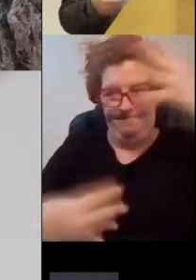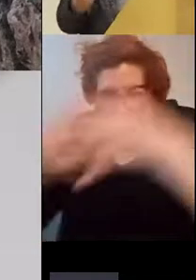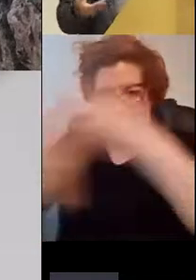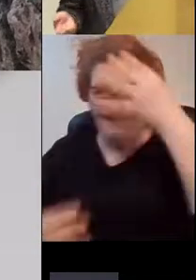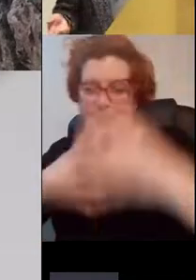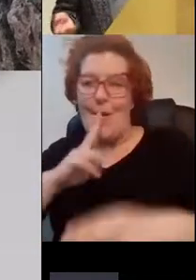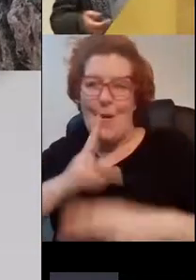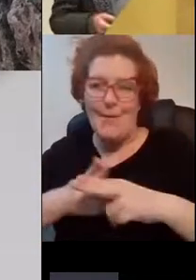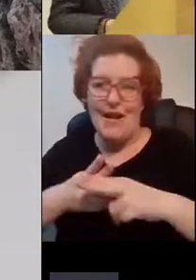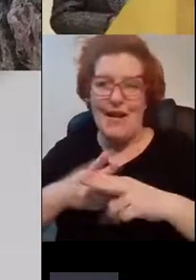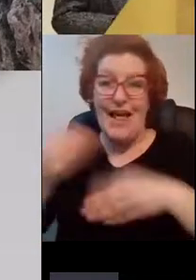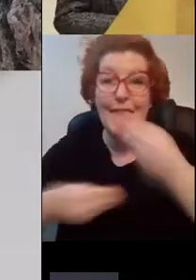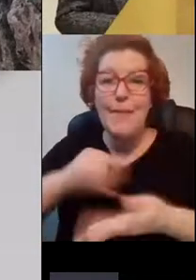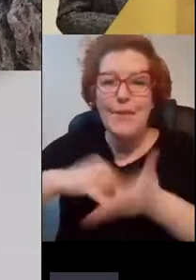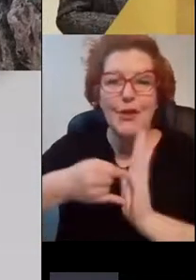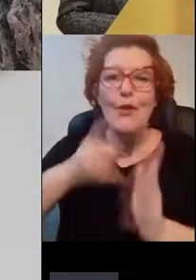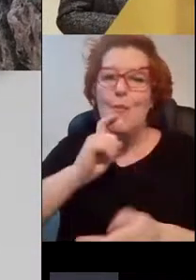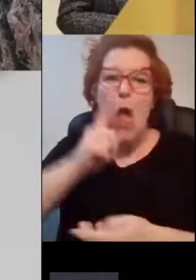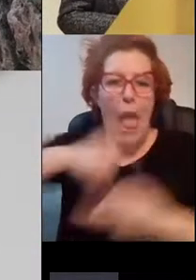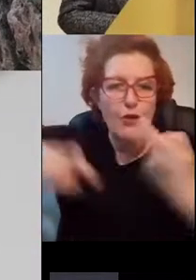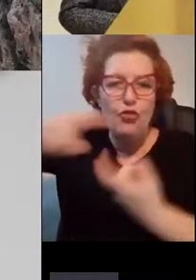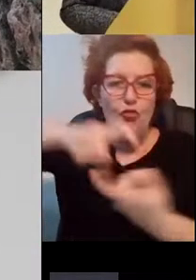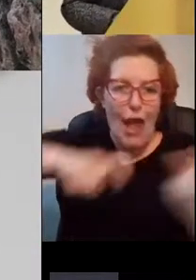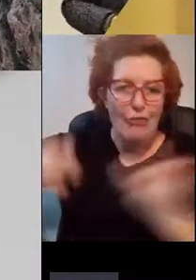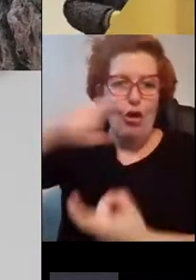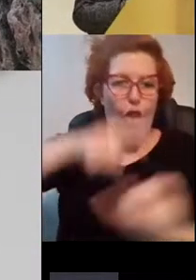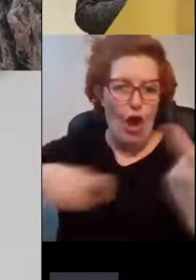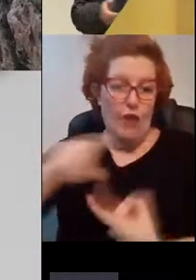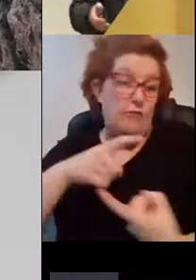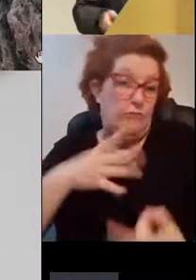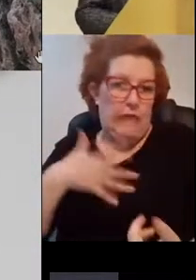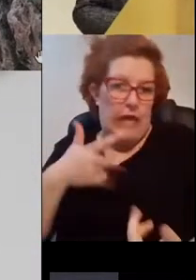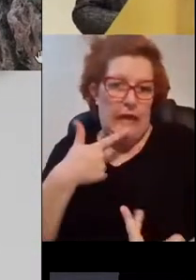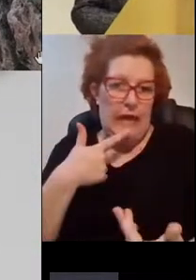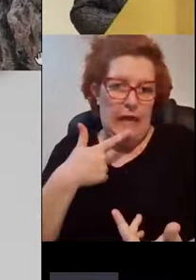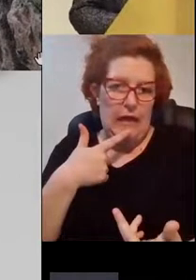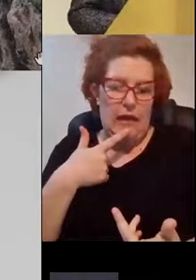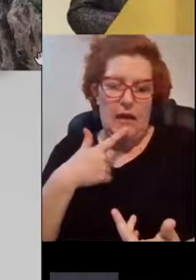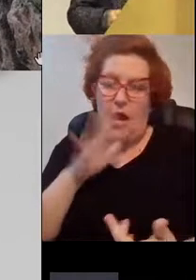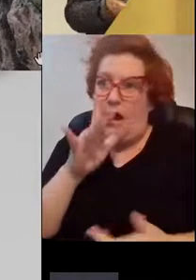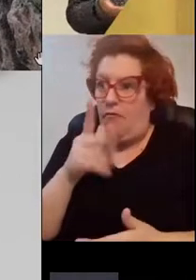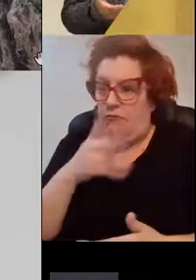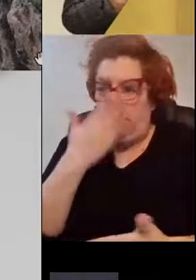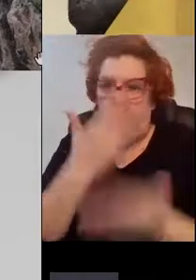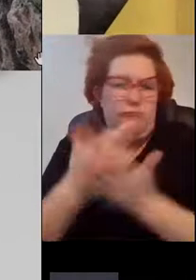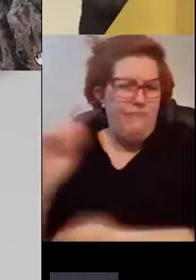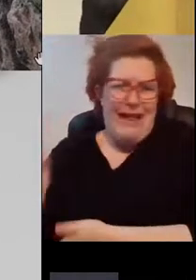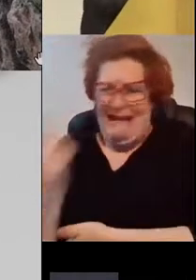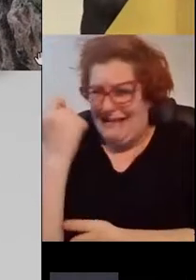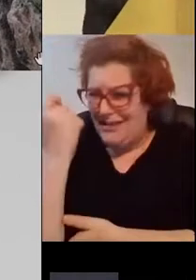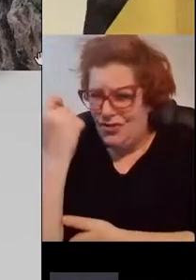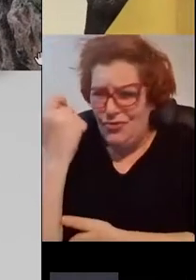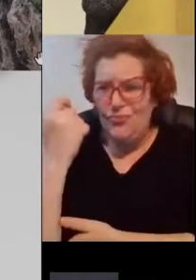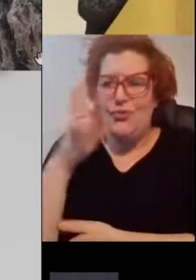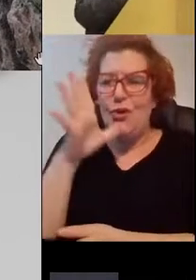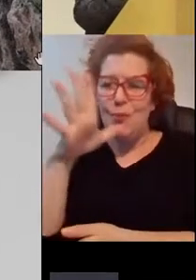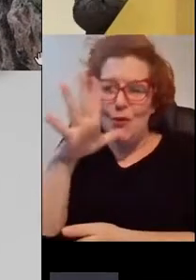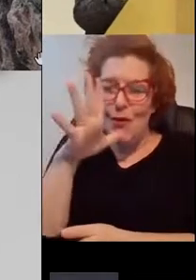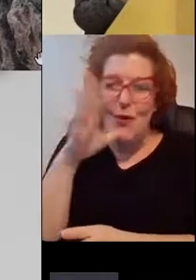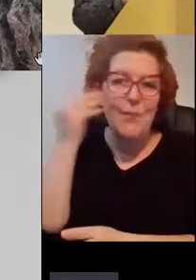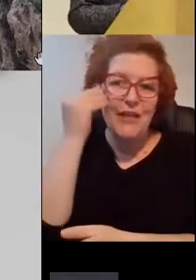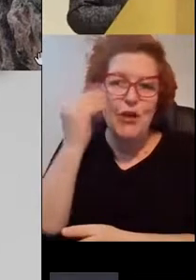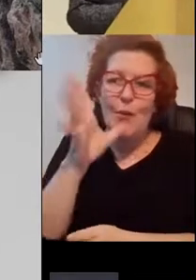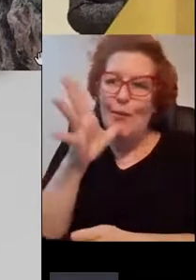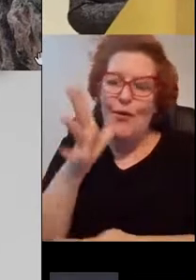desarrolla anualmente y que bueno, que está teniendo muchísimo éxito. Yo creo que porque plantea una